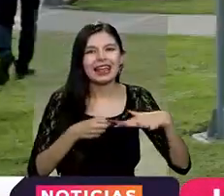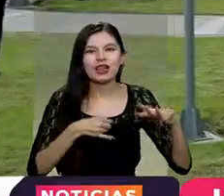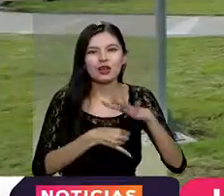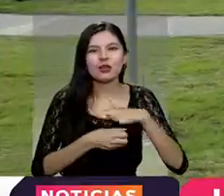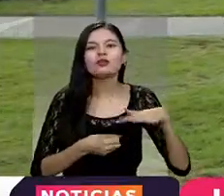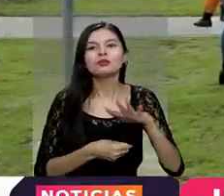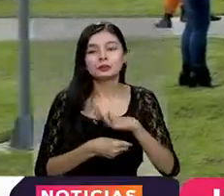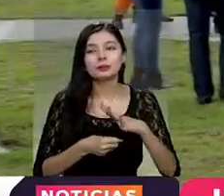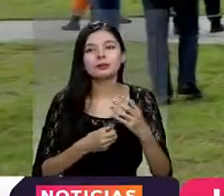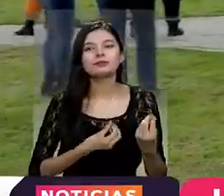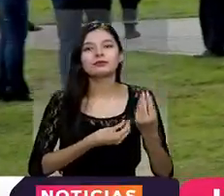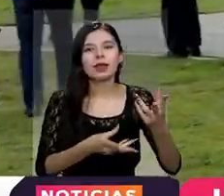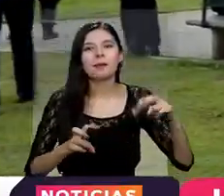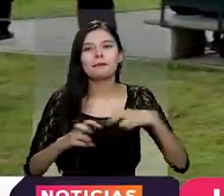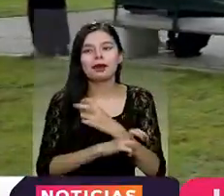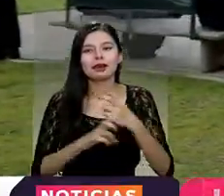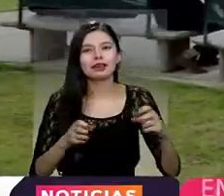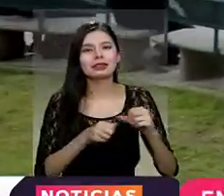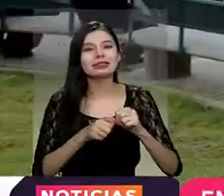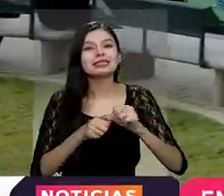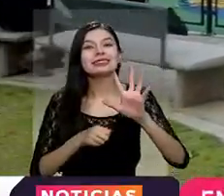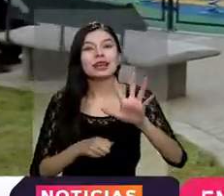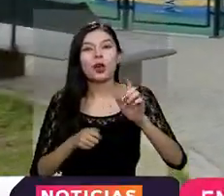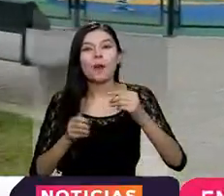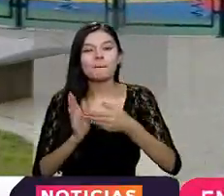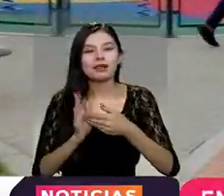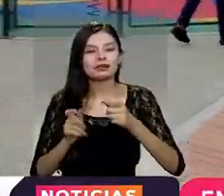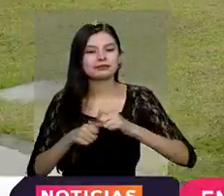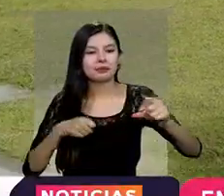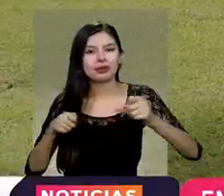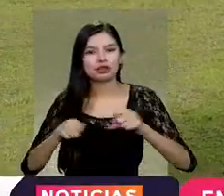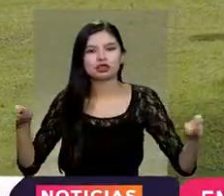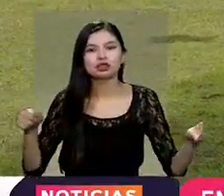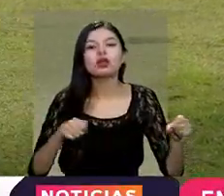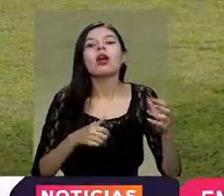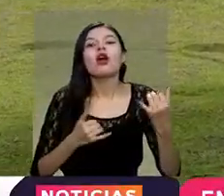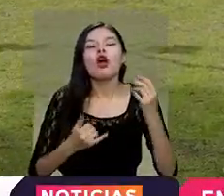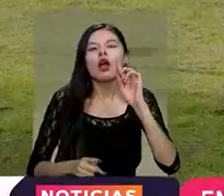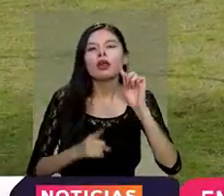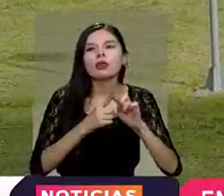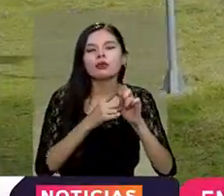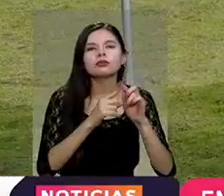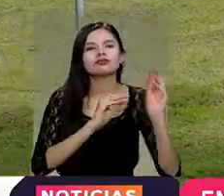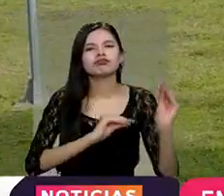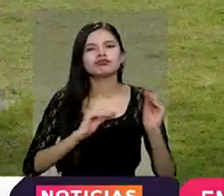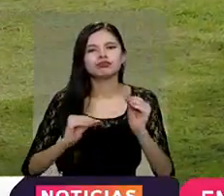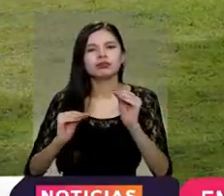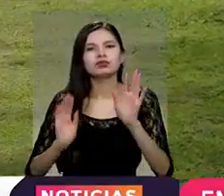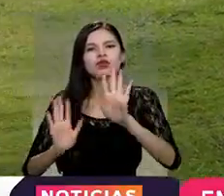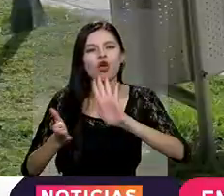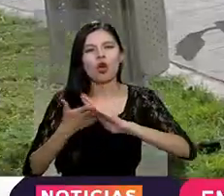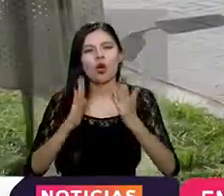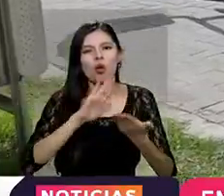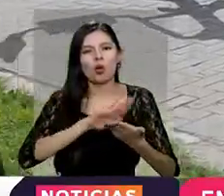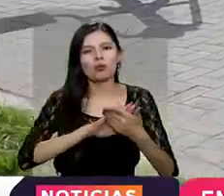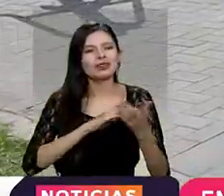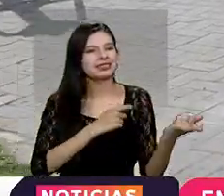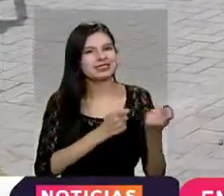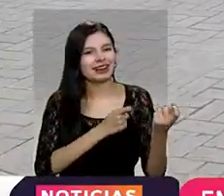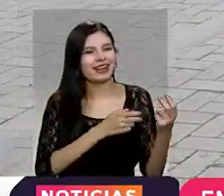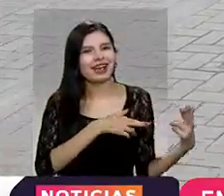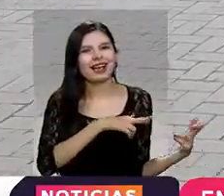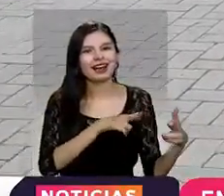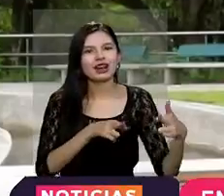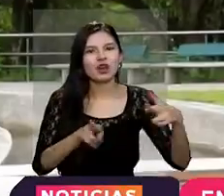de 5.172 metros cuadrados con el objetivo de generar espacios pedagógicos para la comunidad que vive cerca a la ribera del